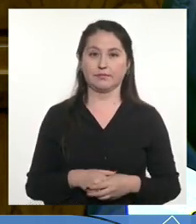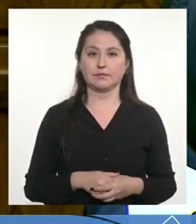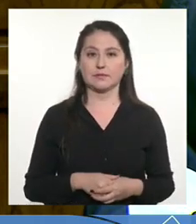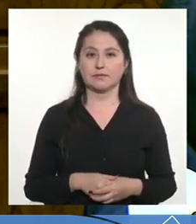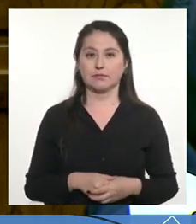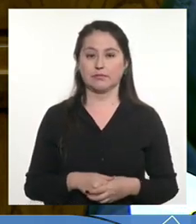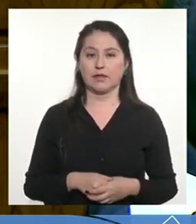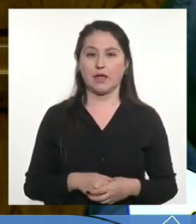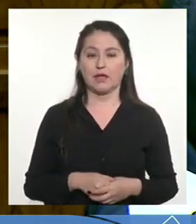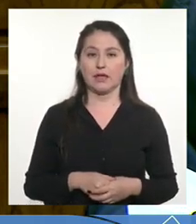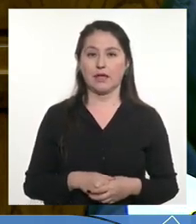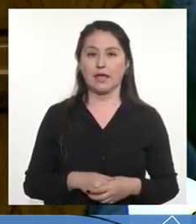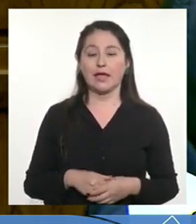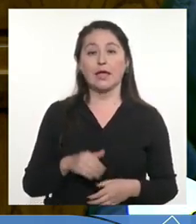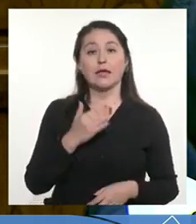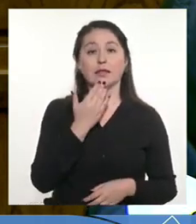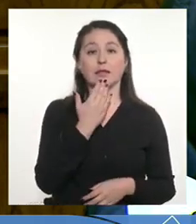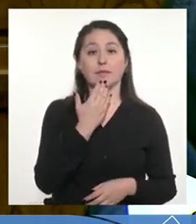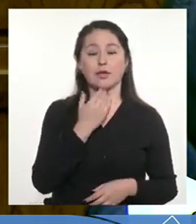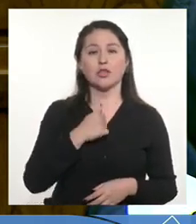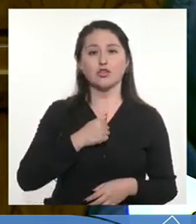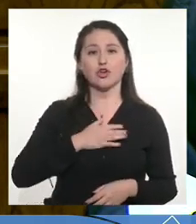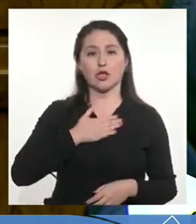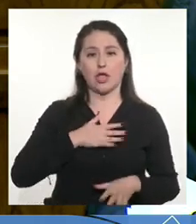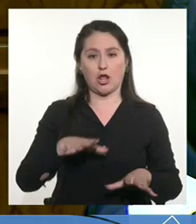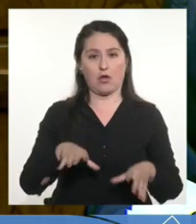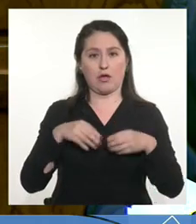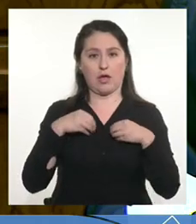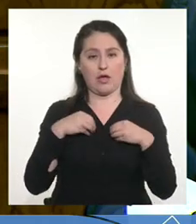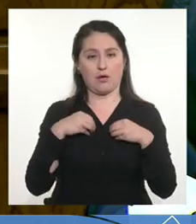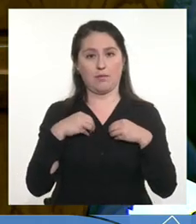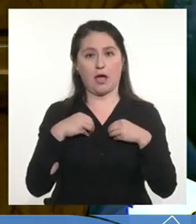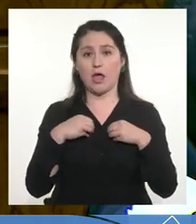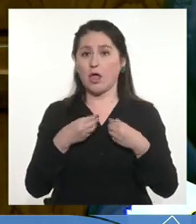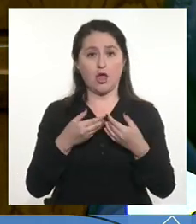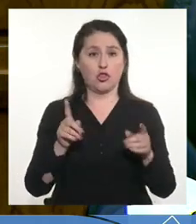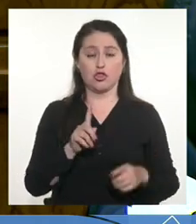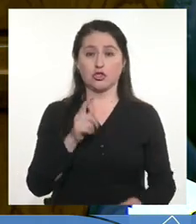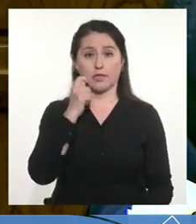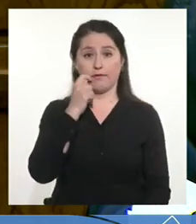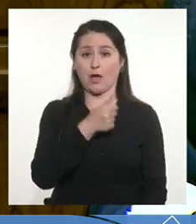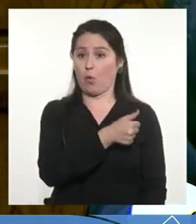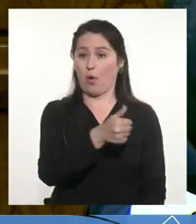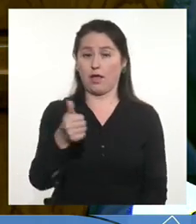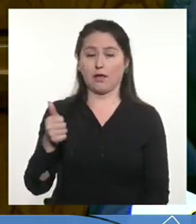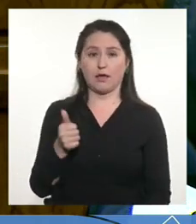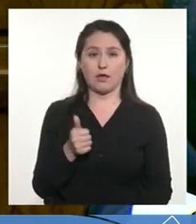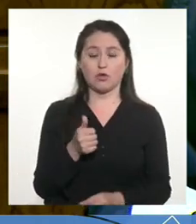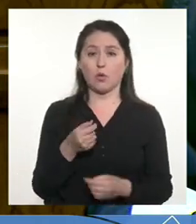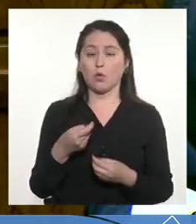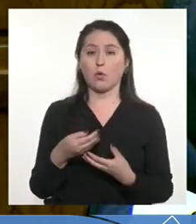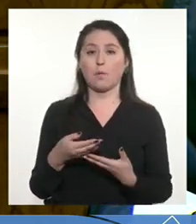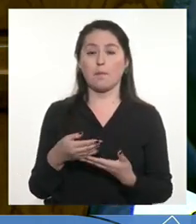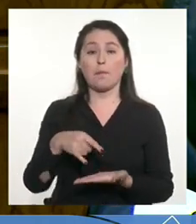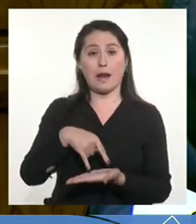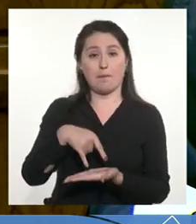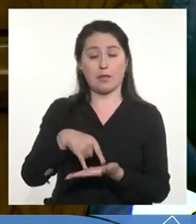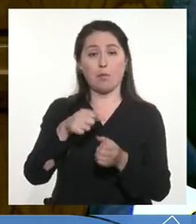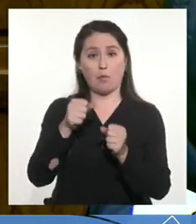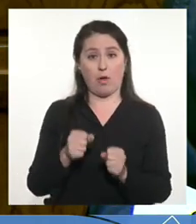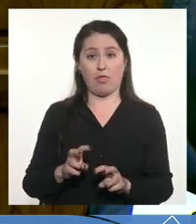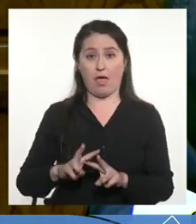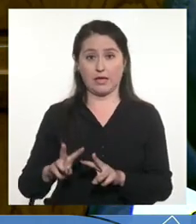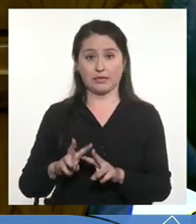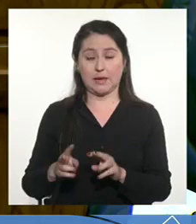esto no obsta y también quiero hacerme cargo no obsta que cualquier parlamentario pueda plantear una derogación de una ley si eso se